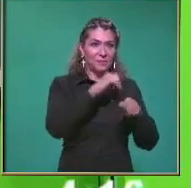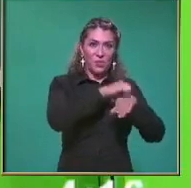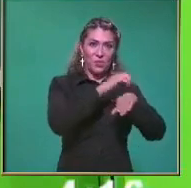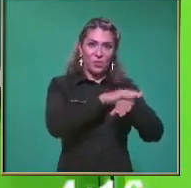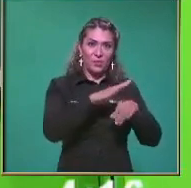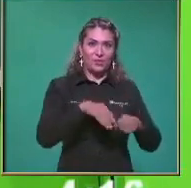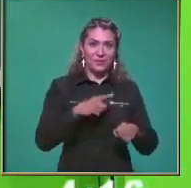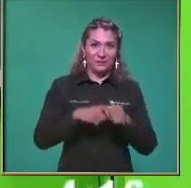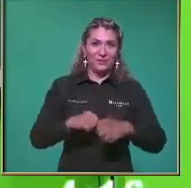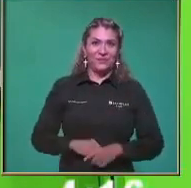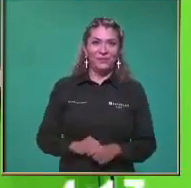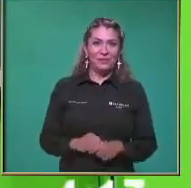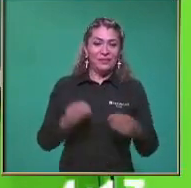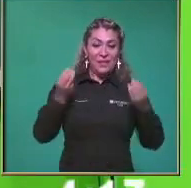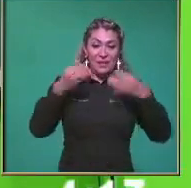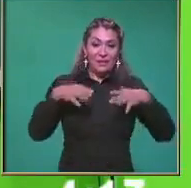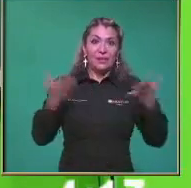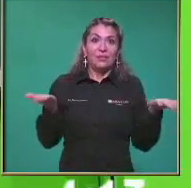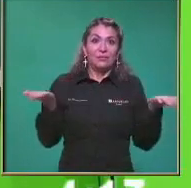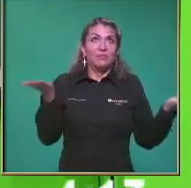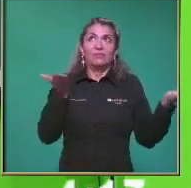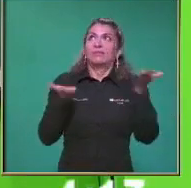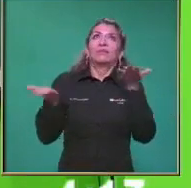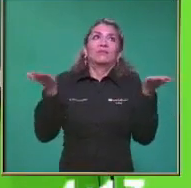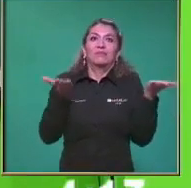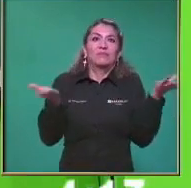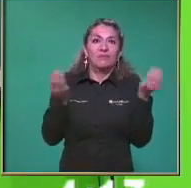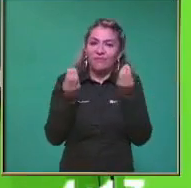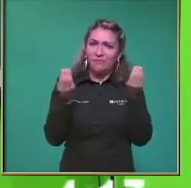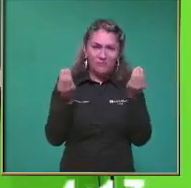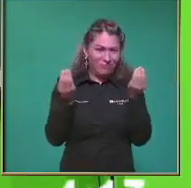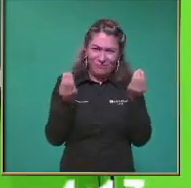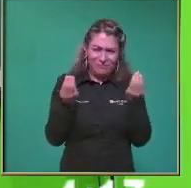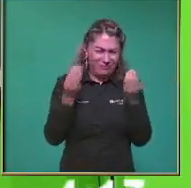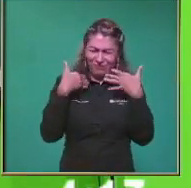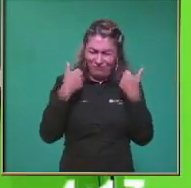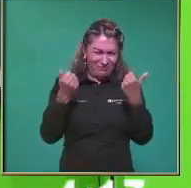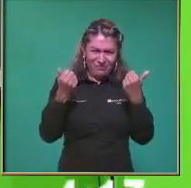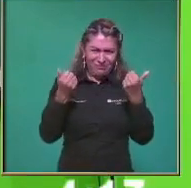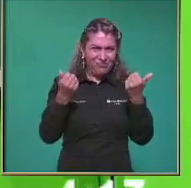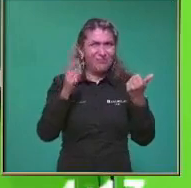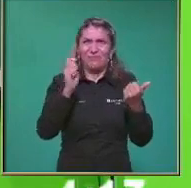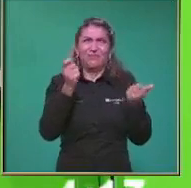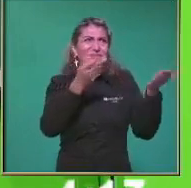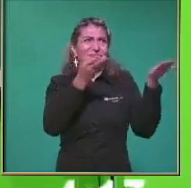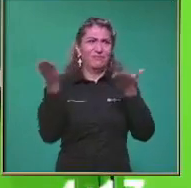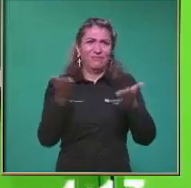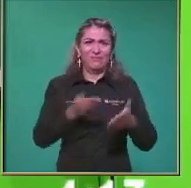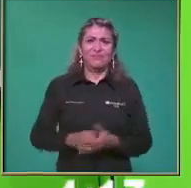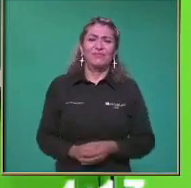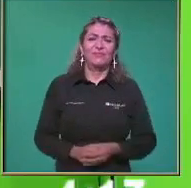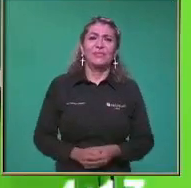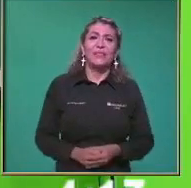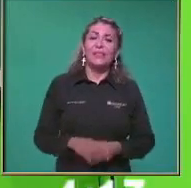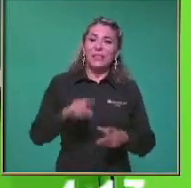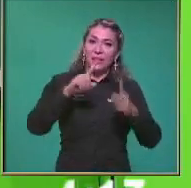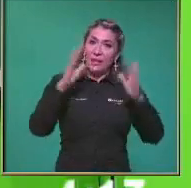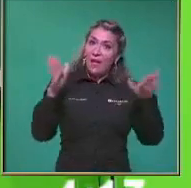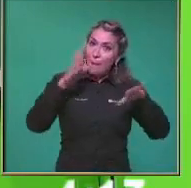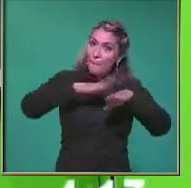me perdió. ¿Por qué me perdió, maestra? Porque dicen un montón de palabras que no entiendo, que no sé qué significan. Bueno, vamos a empezar.